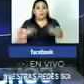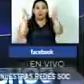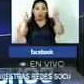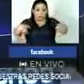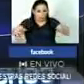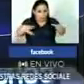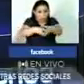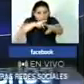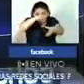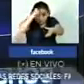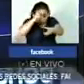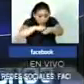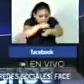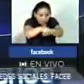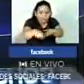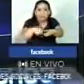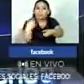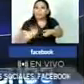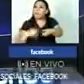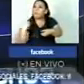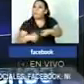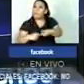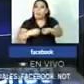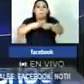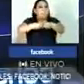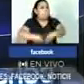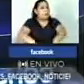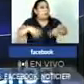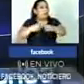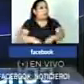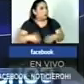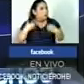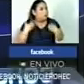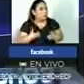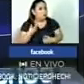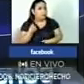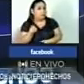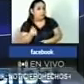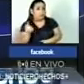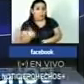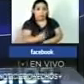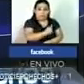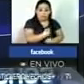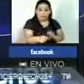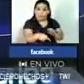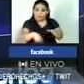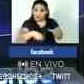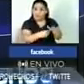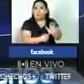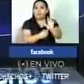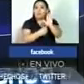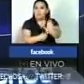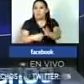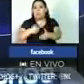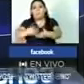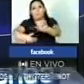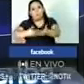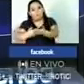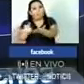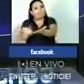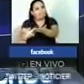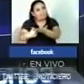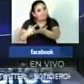agropecuario reciente pérdidas millonarias por la emergencia del COVID-19. Representantes esperan poder iniciar con autoridades la